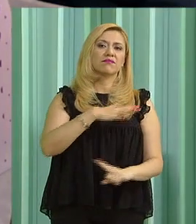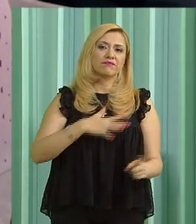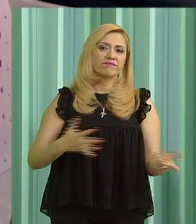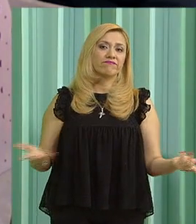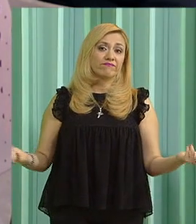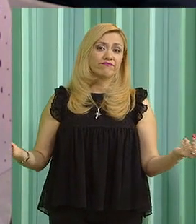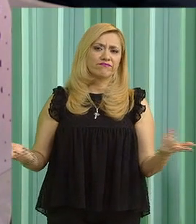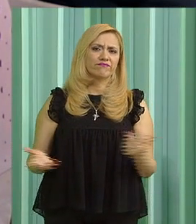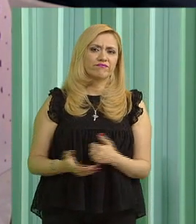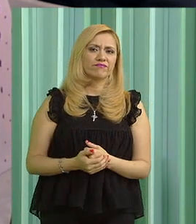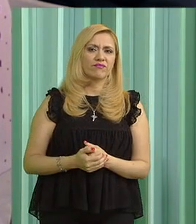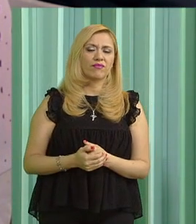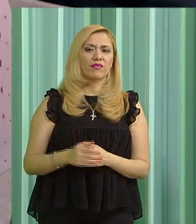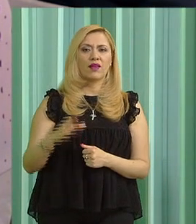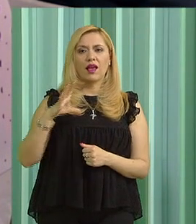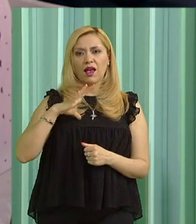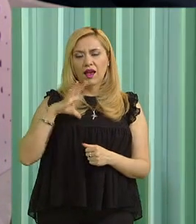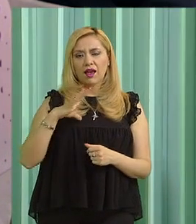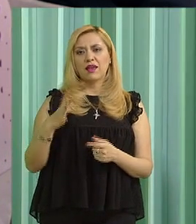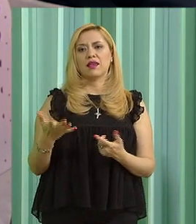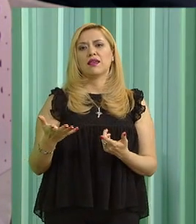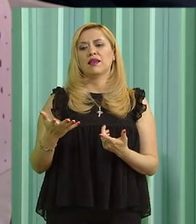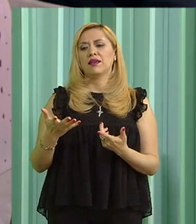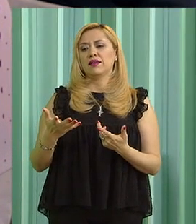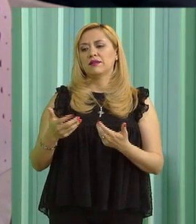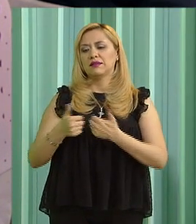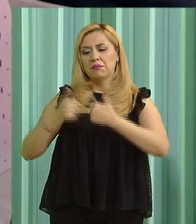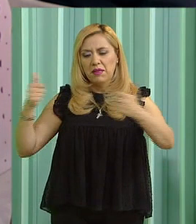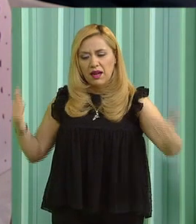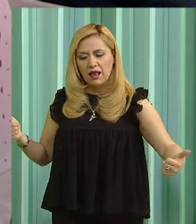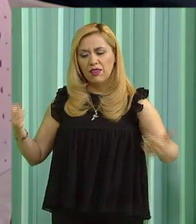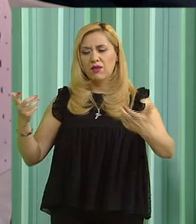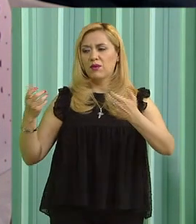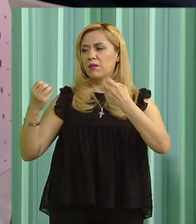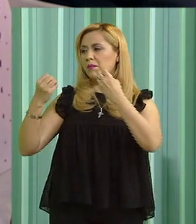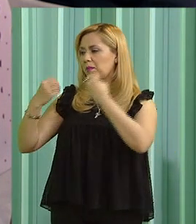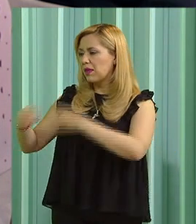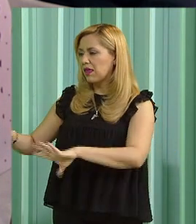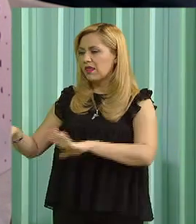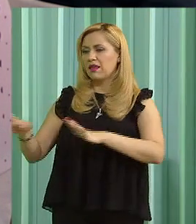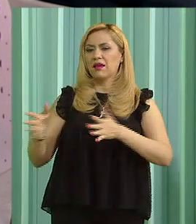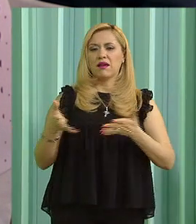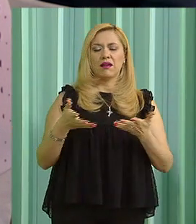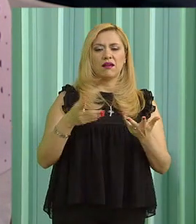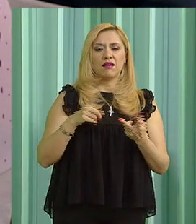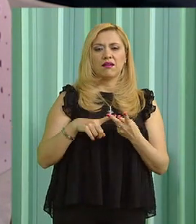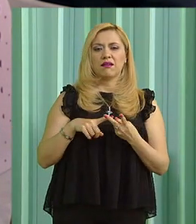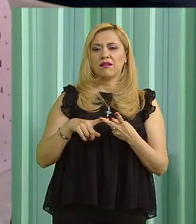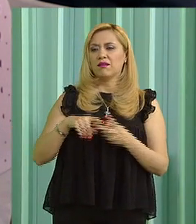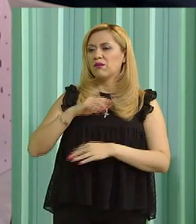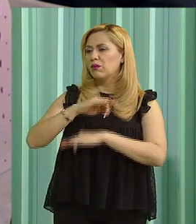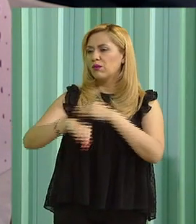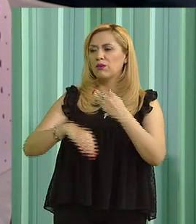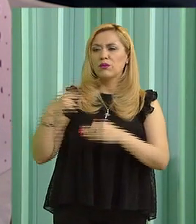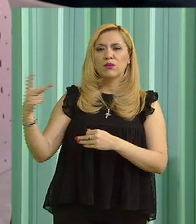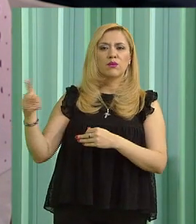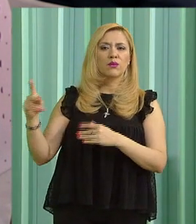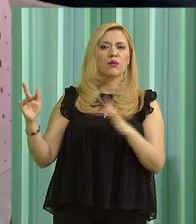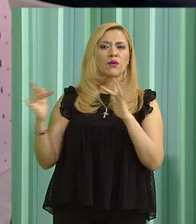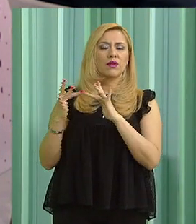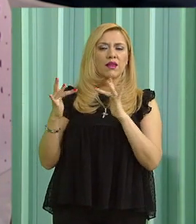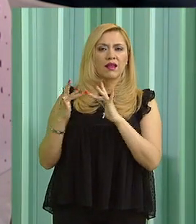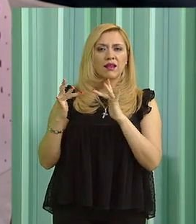personas. Entonces, hay separaciones, hay pérdidas, hay duelos que elaborar. Está también el